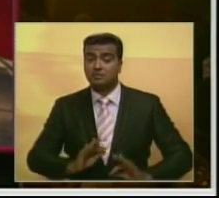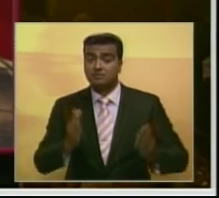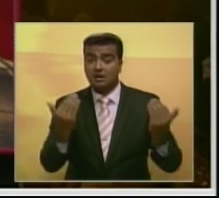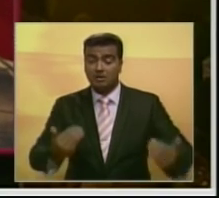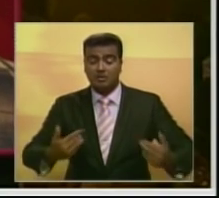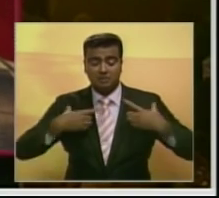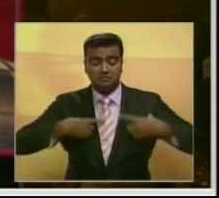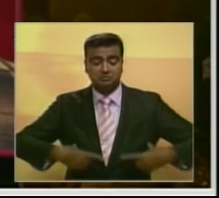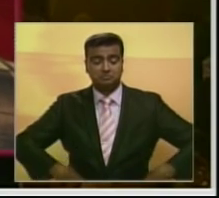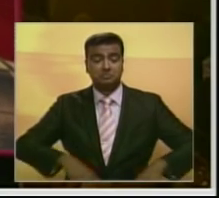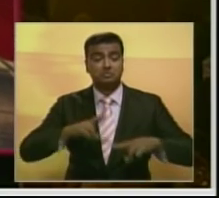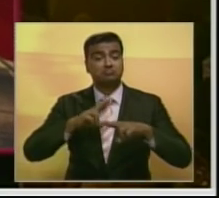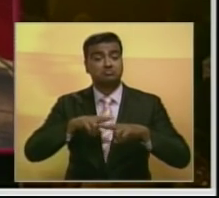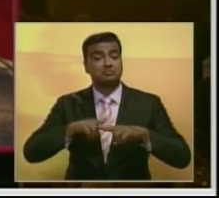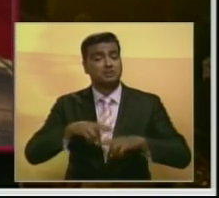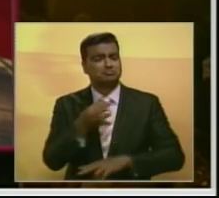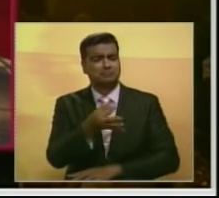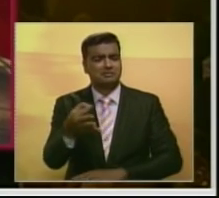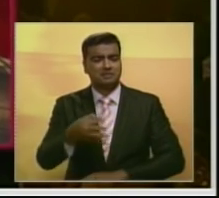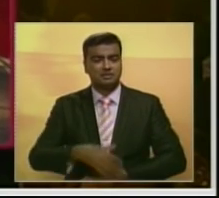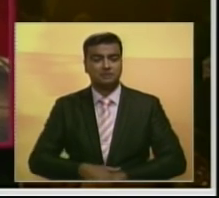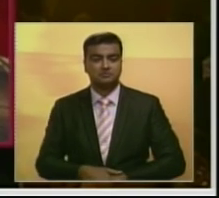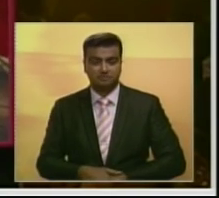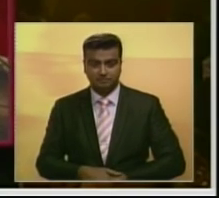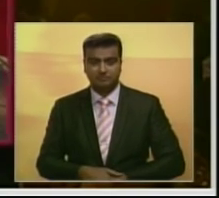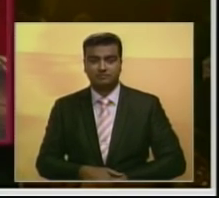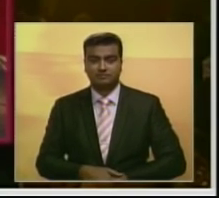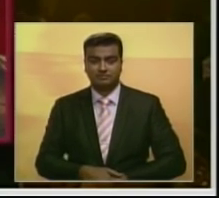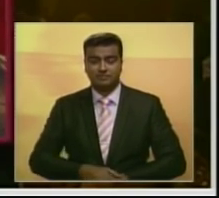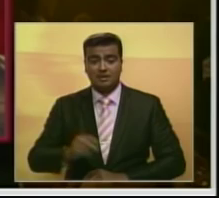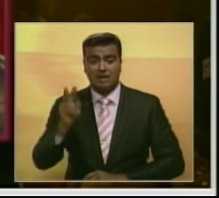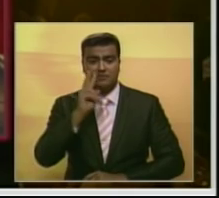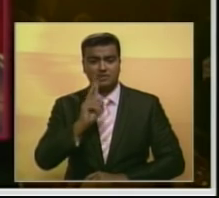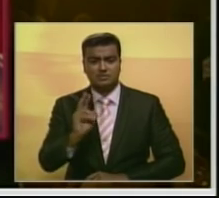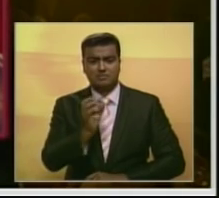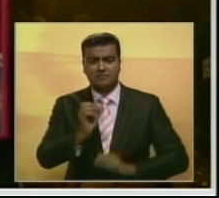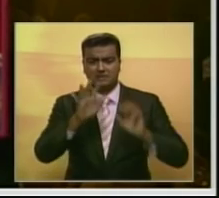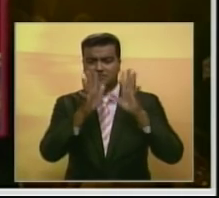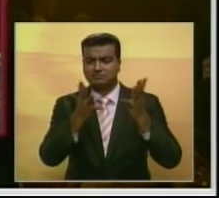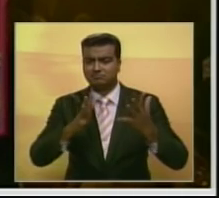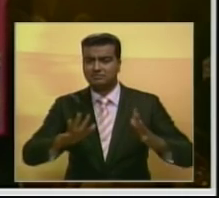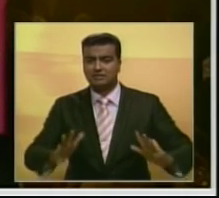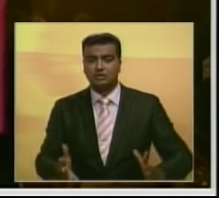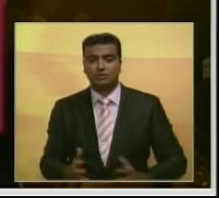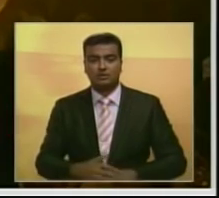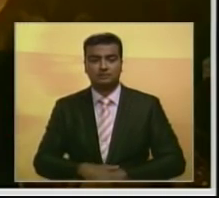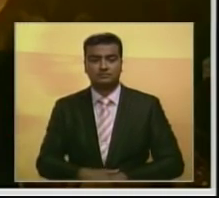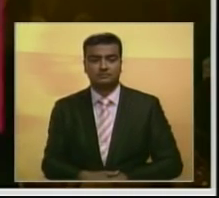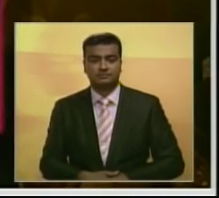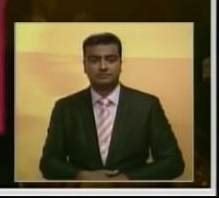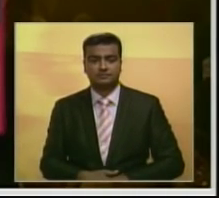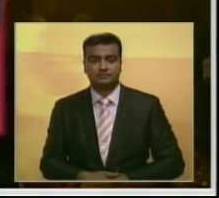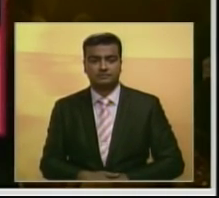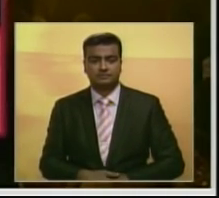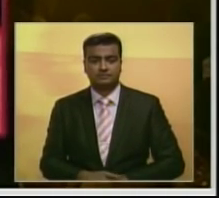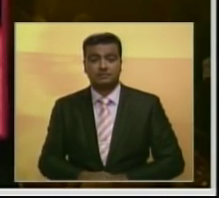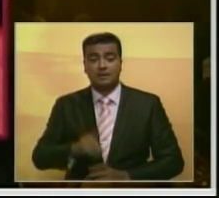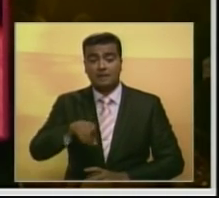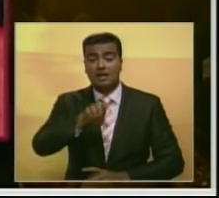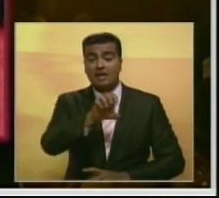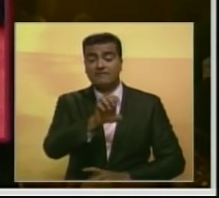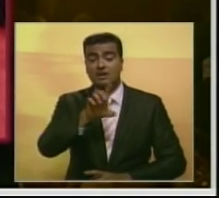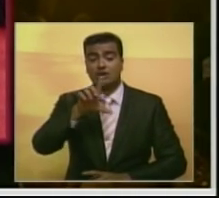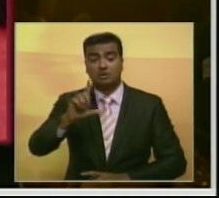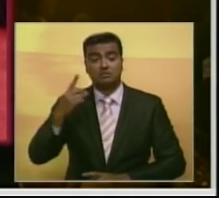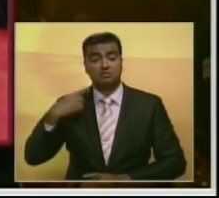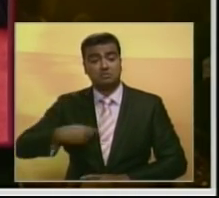un sobrio negro de Donatella Versace que destacó su impresionante cintura de avispa. Mientras que Eva Longoria